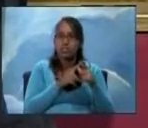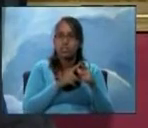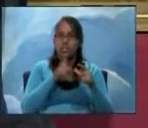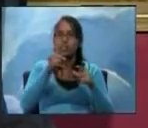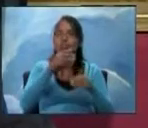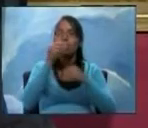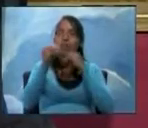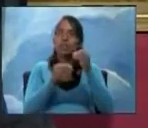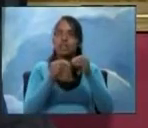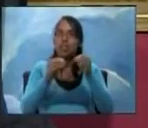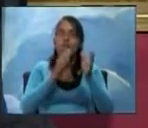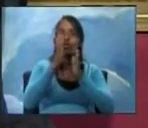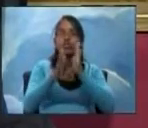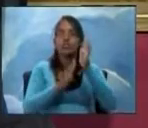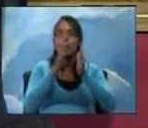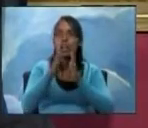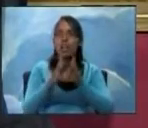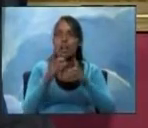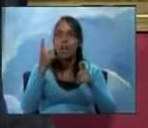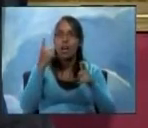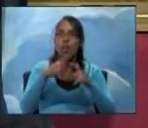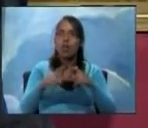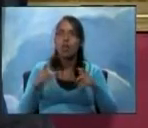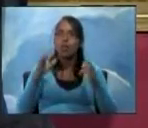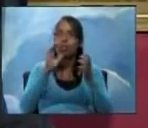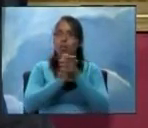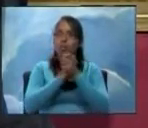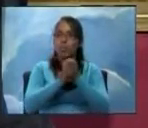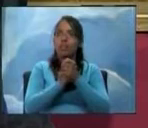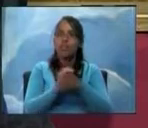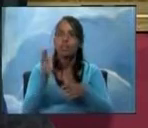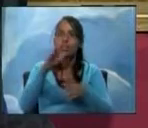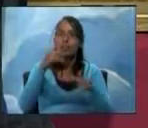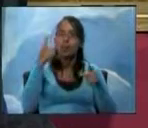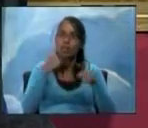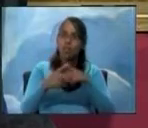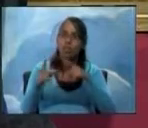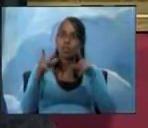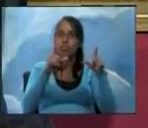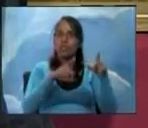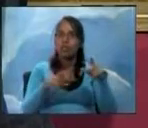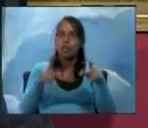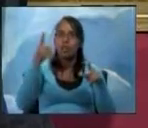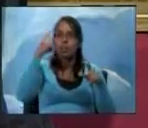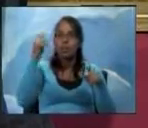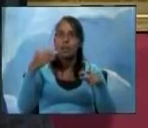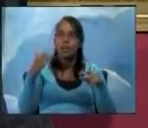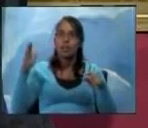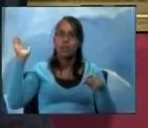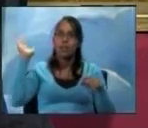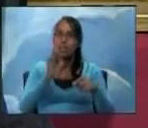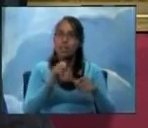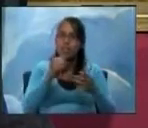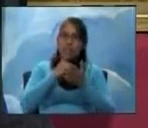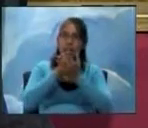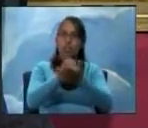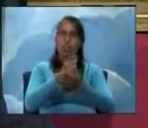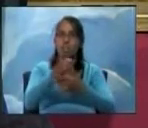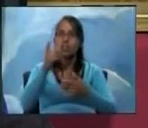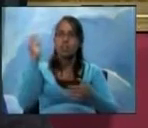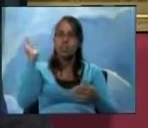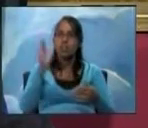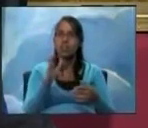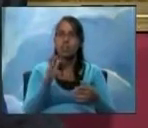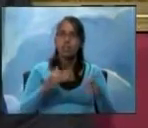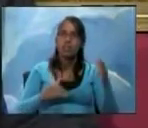hicieron señas a los compañeros que estaban en la otra barca para que viniese y ayudarles, y vinieron